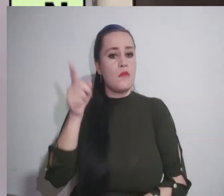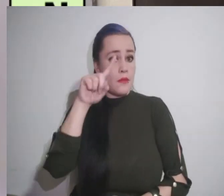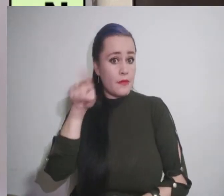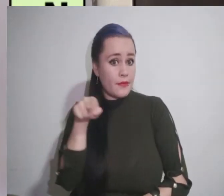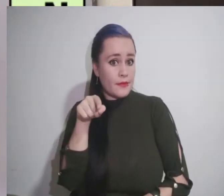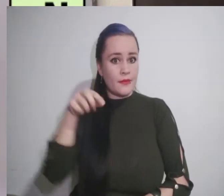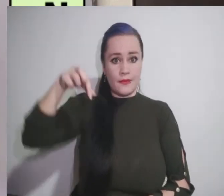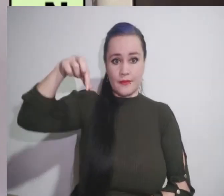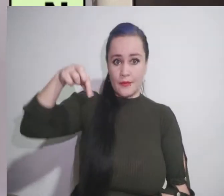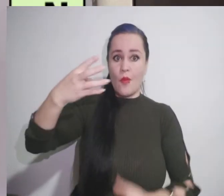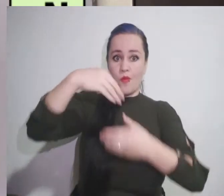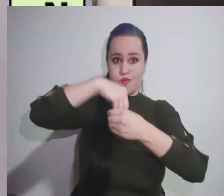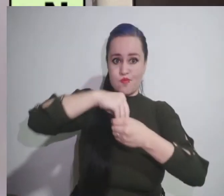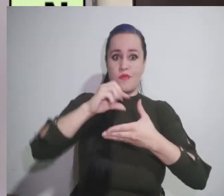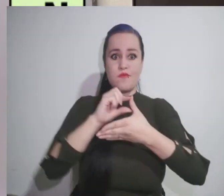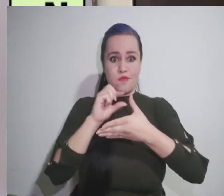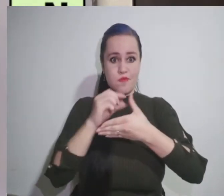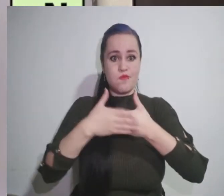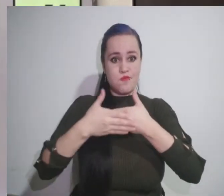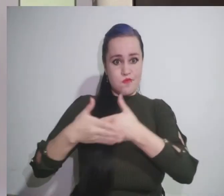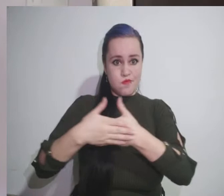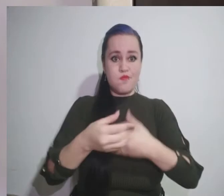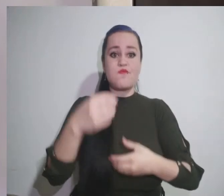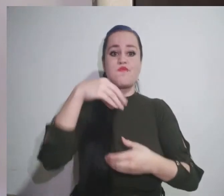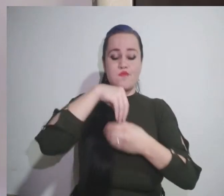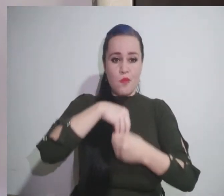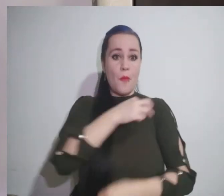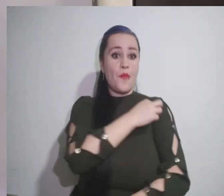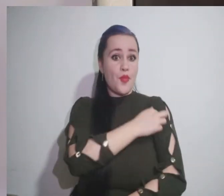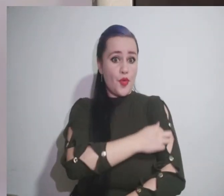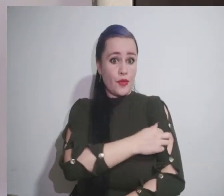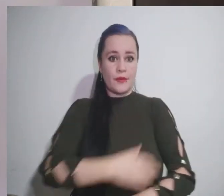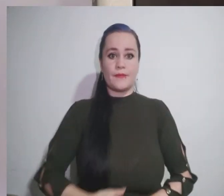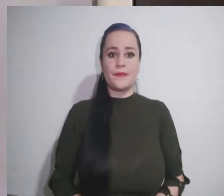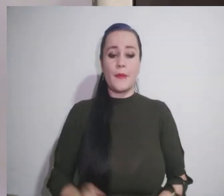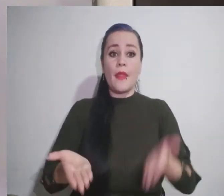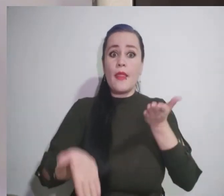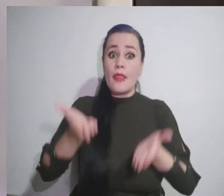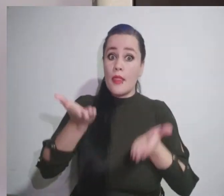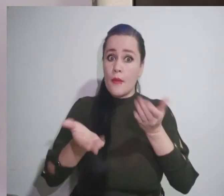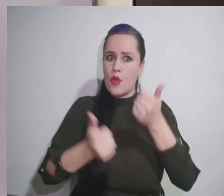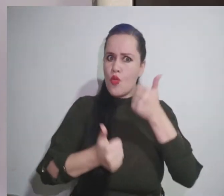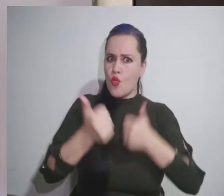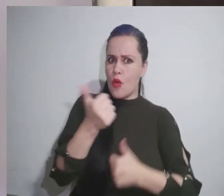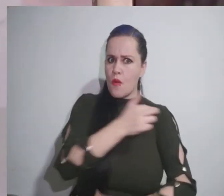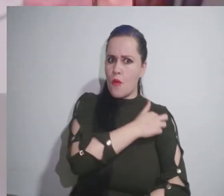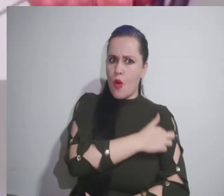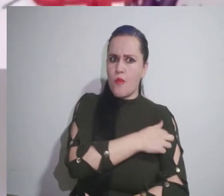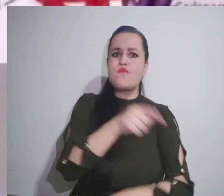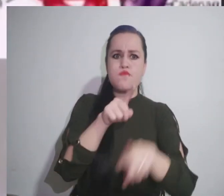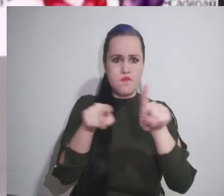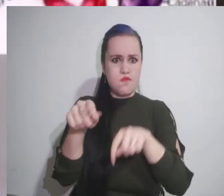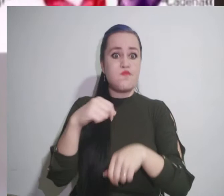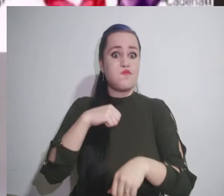a veces el azufre y el fósforo, y dependerá de la proteína y su función que pueda tener